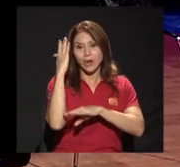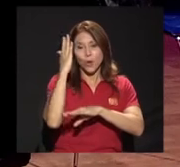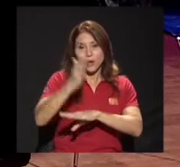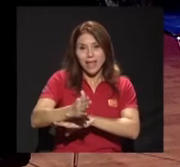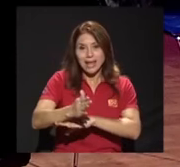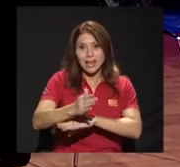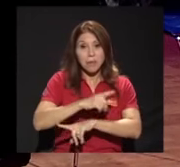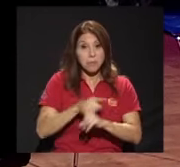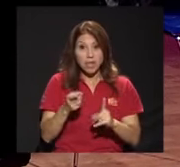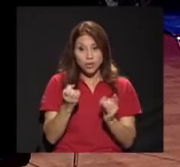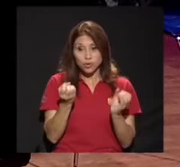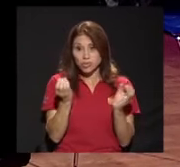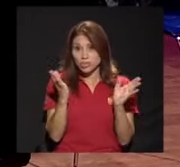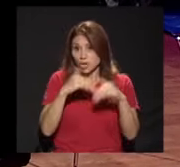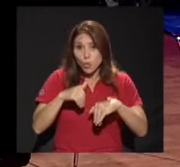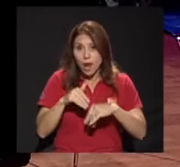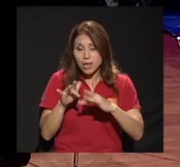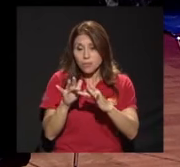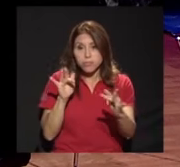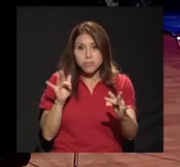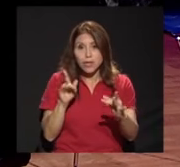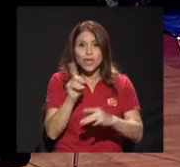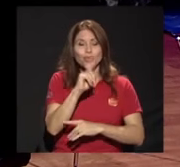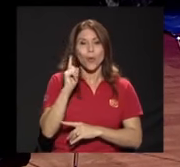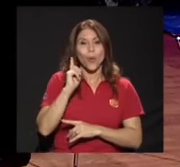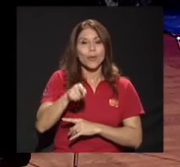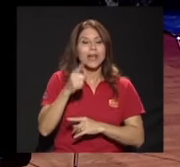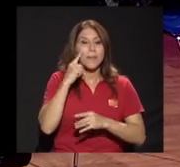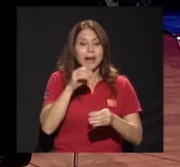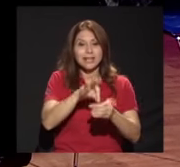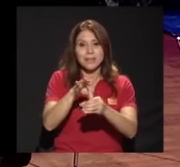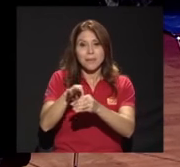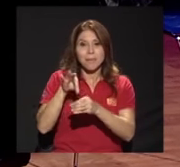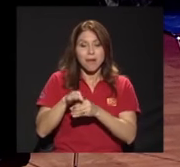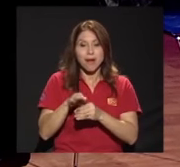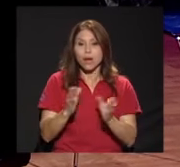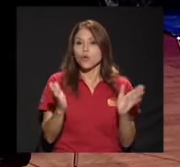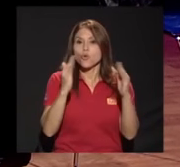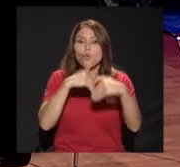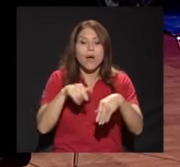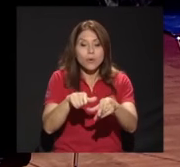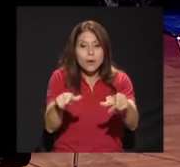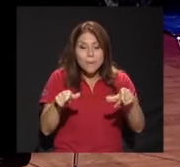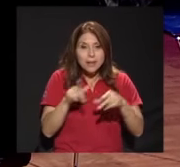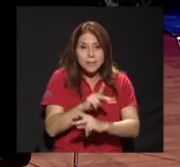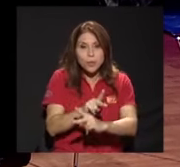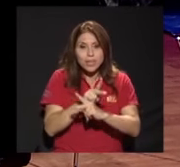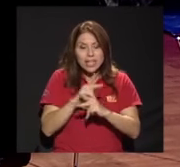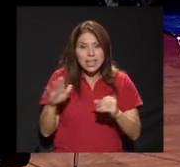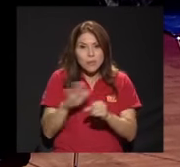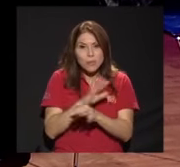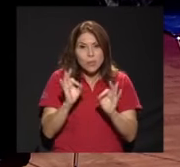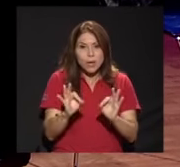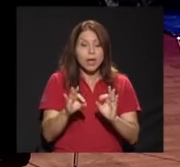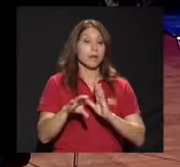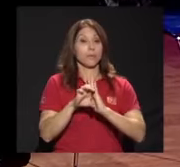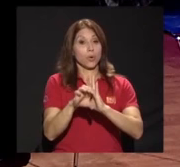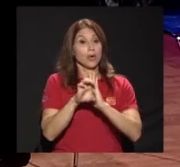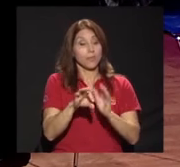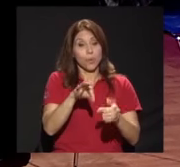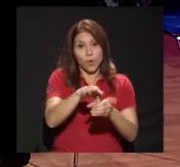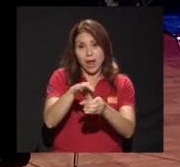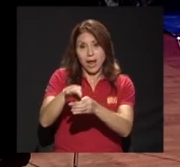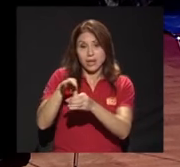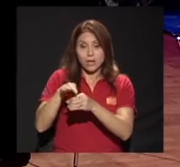te obliga a tener una parte protegida de forma absoluta. Entonces puedes tener si hay agricultura orgánica es la